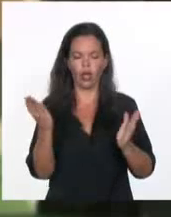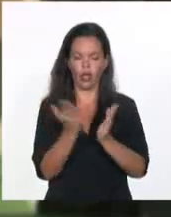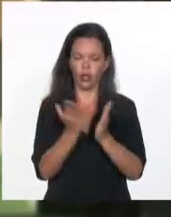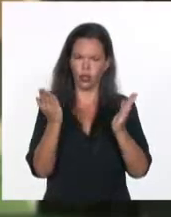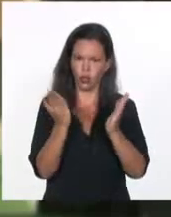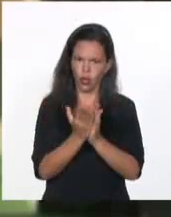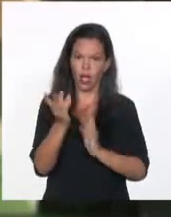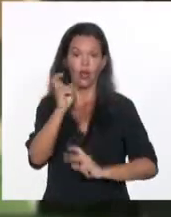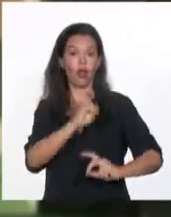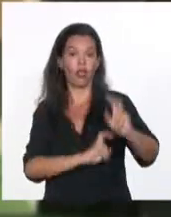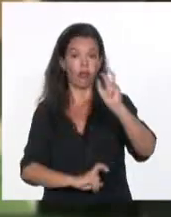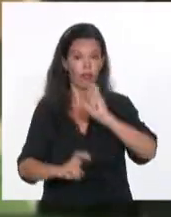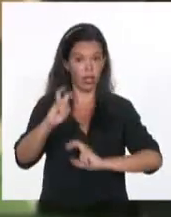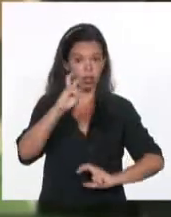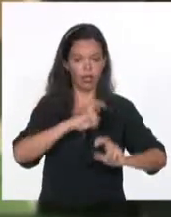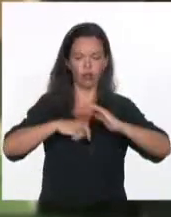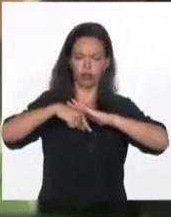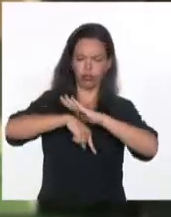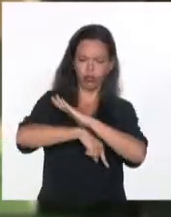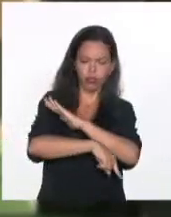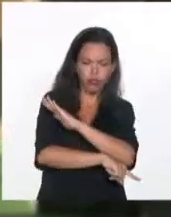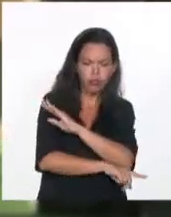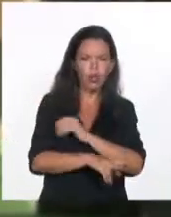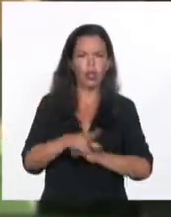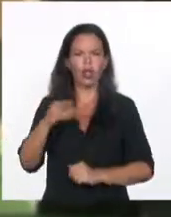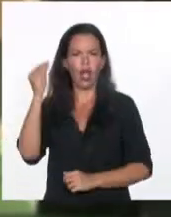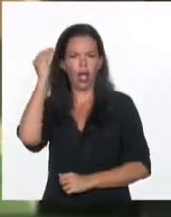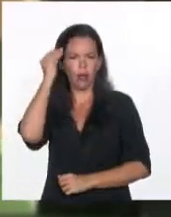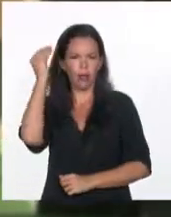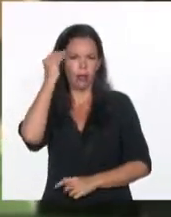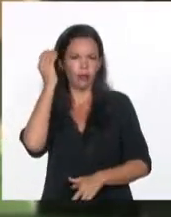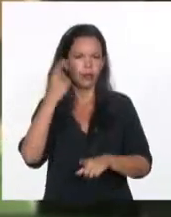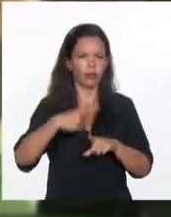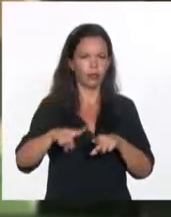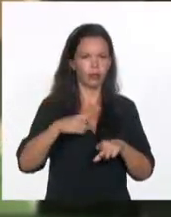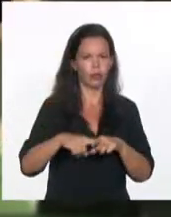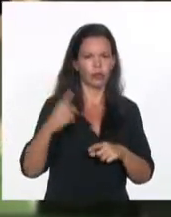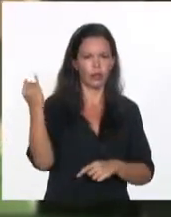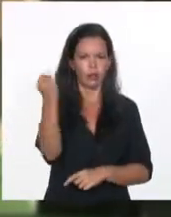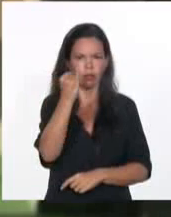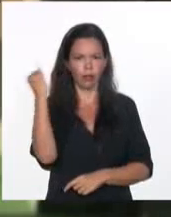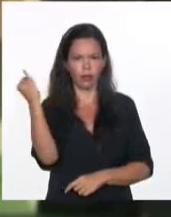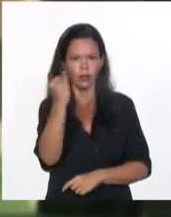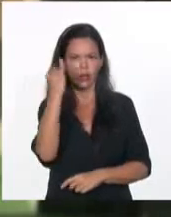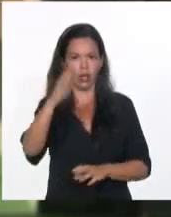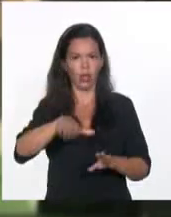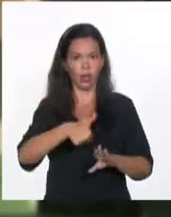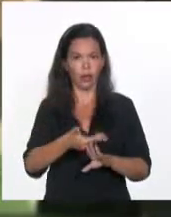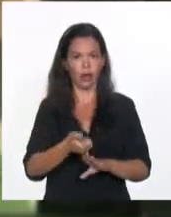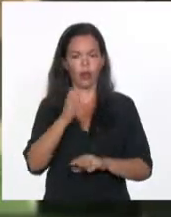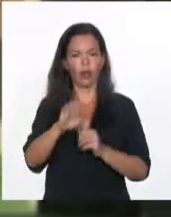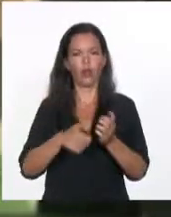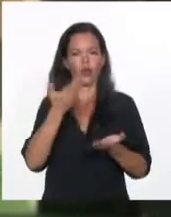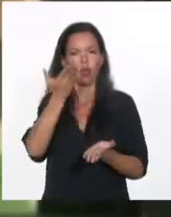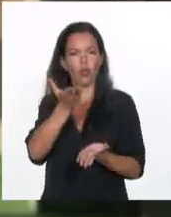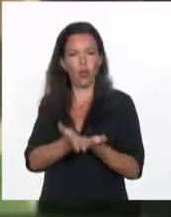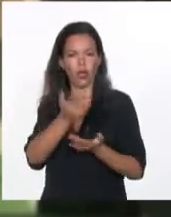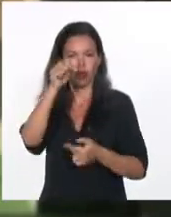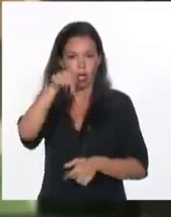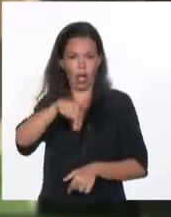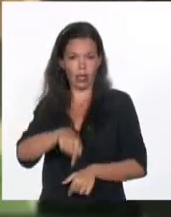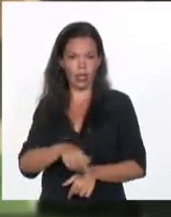conocieron experiencias internacionales y propusieron a la dirección de la revolución acciones